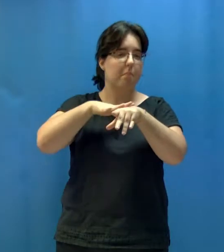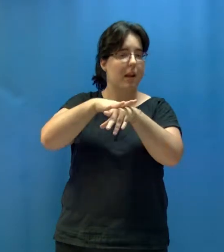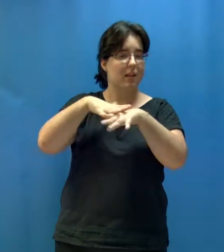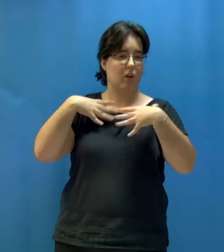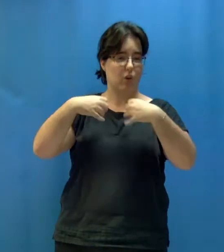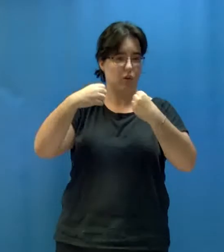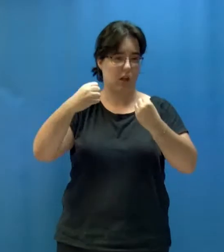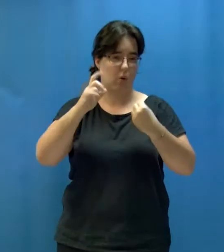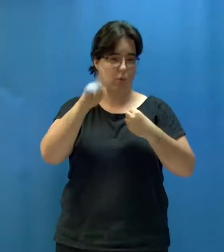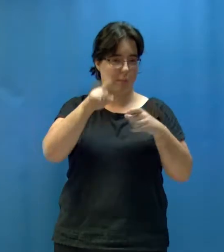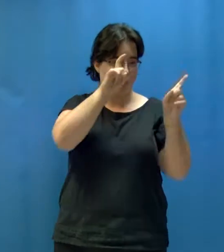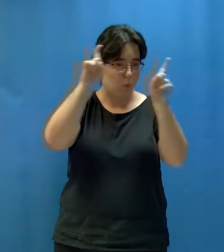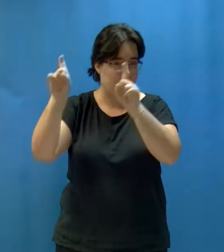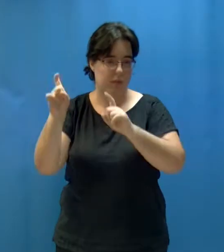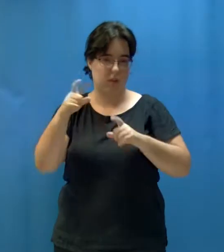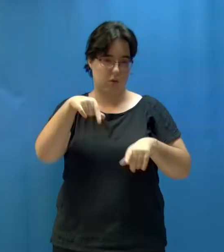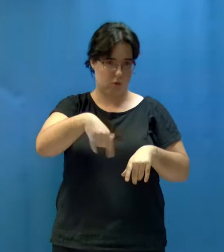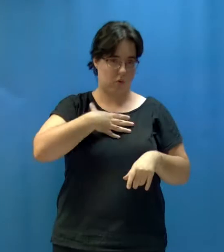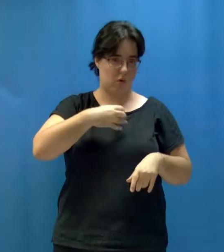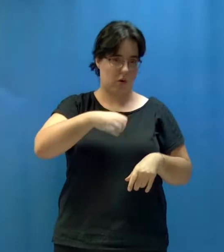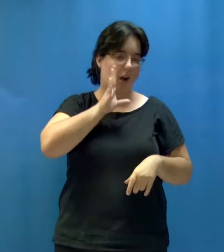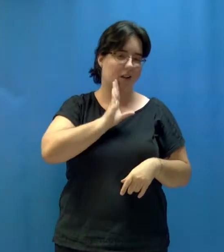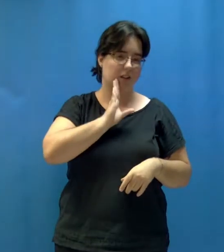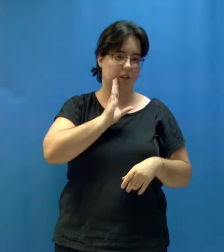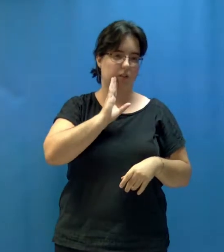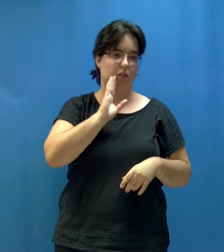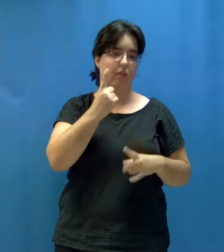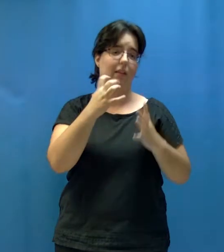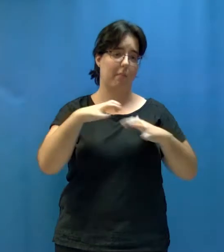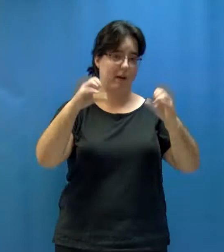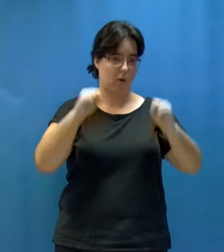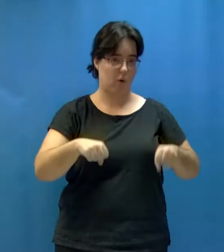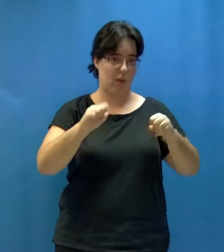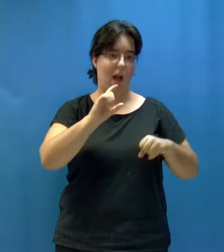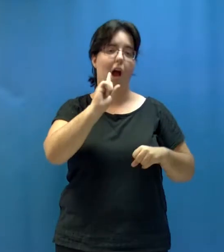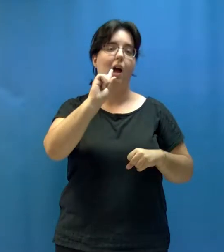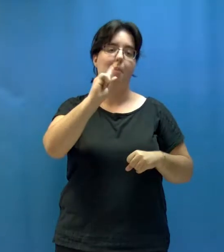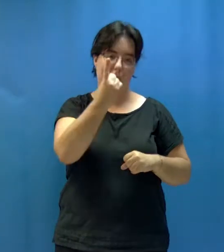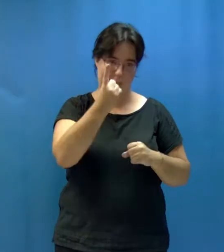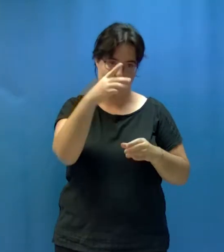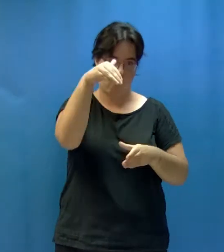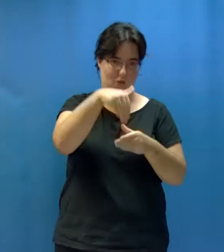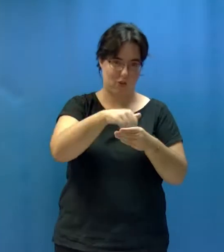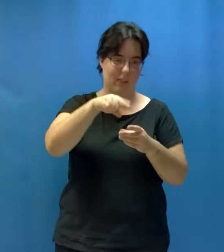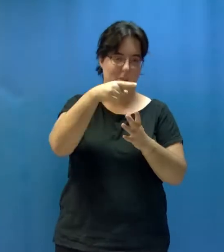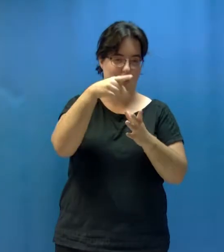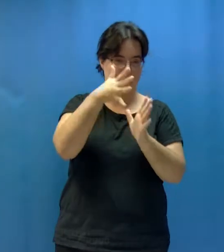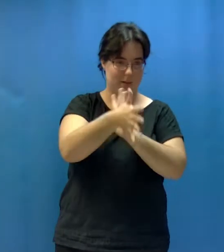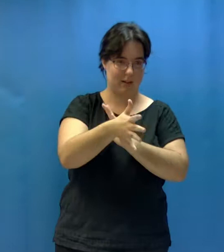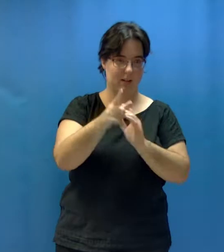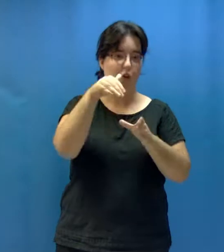concertados de este municipio. No obstante, el Pleno acordar. Ahora sí que va a votación primero y de explicación del voto. ¿Votos a favor?